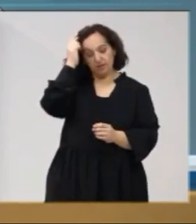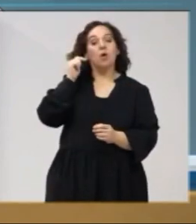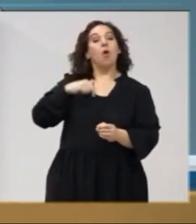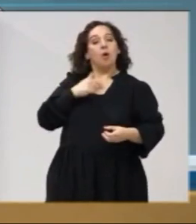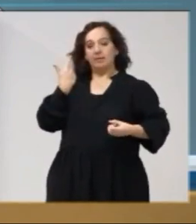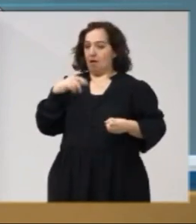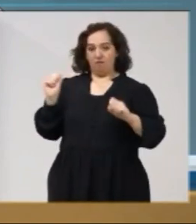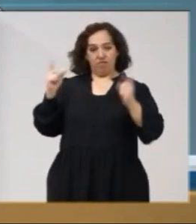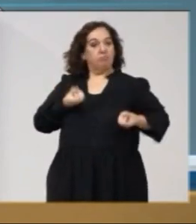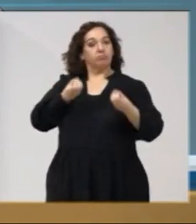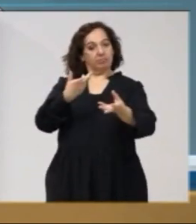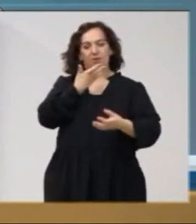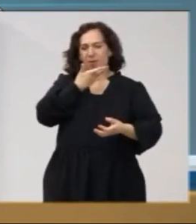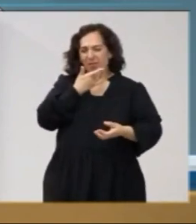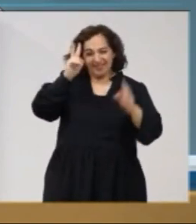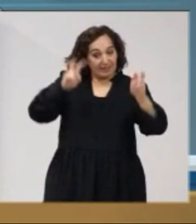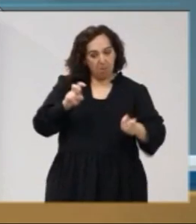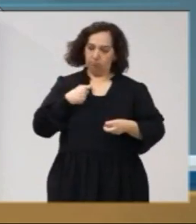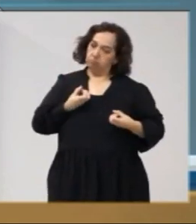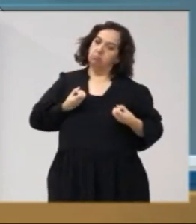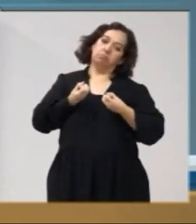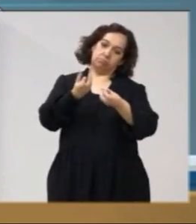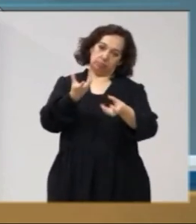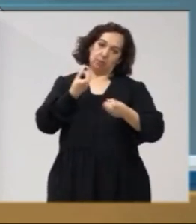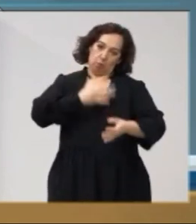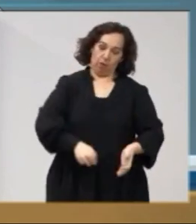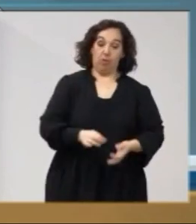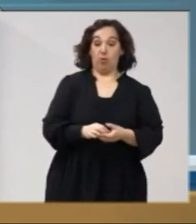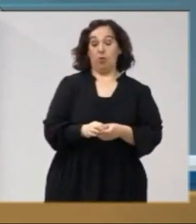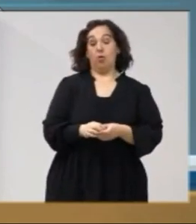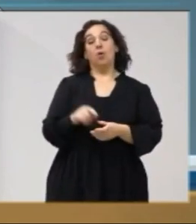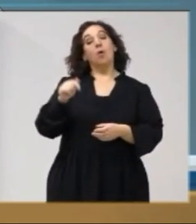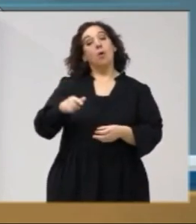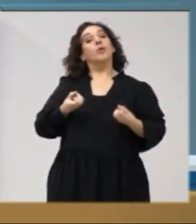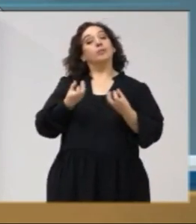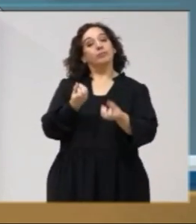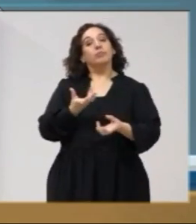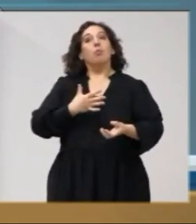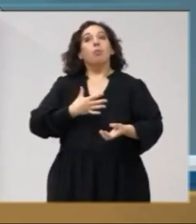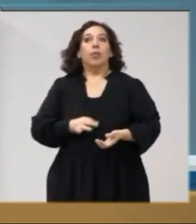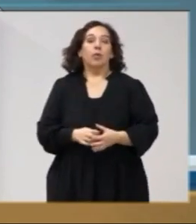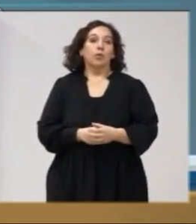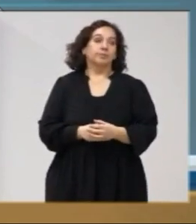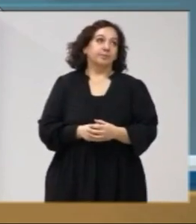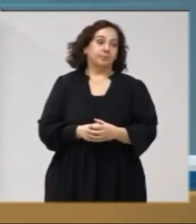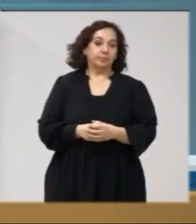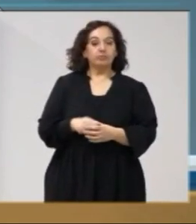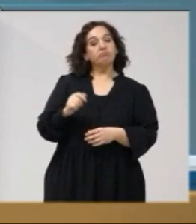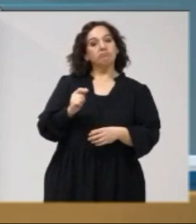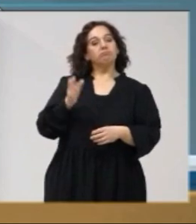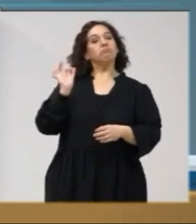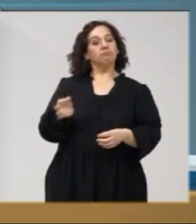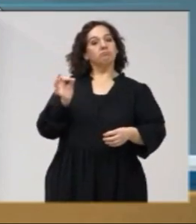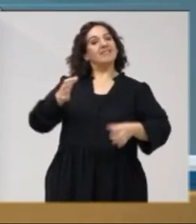ya con conocimiento de causa, hablar hoy con la